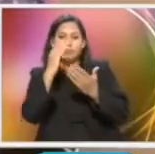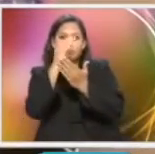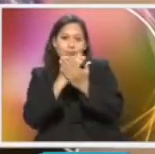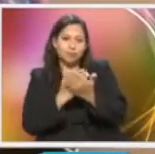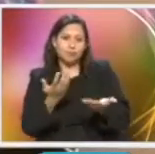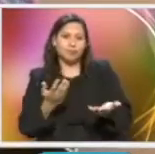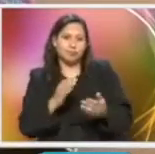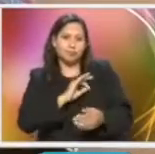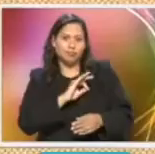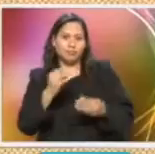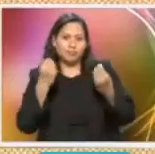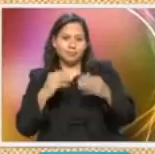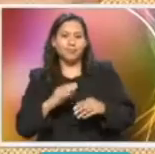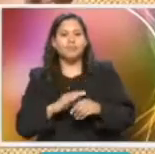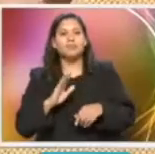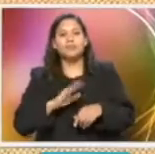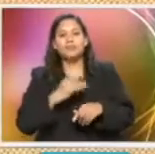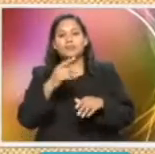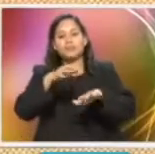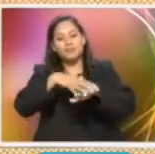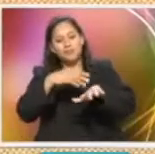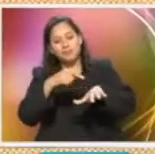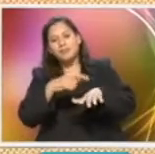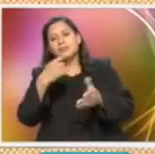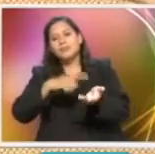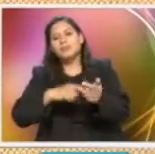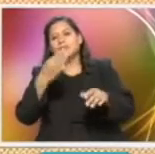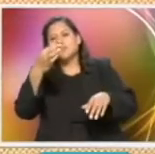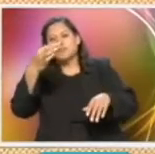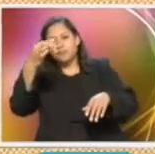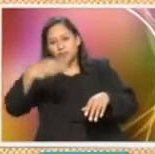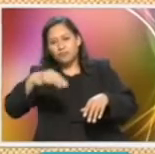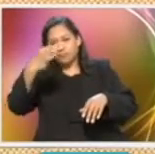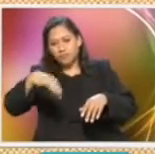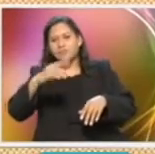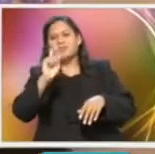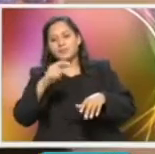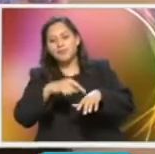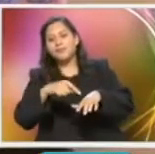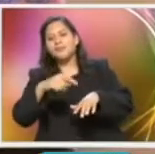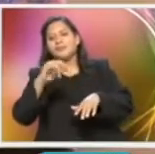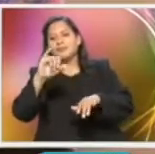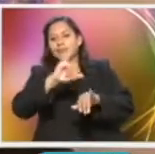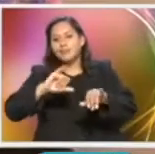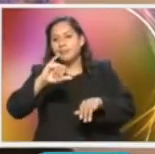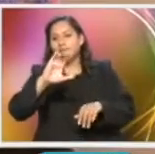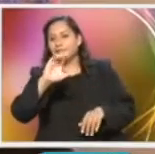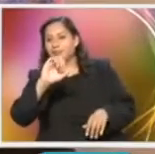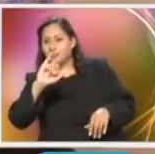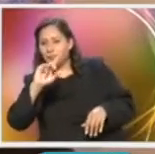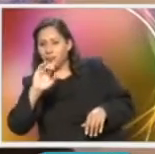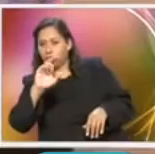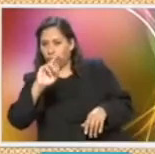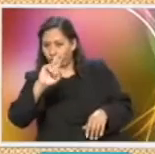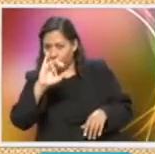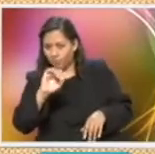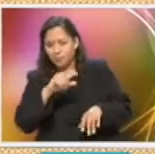¿no? Por la gota y el ácido úrico, ¿no? Exactamente. Entonces también. Pero